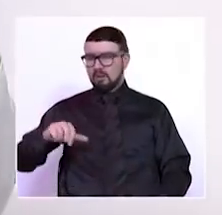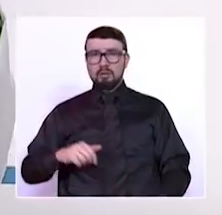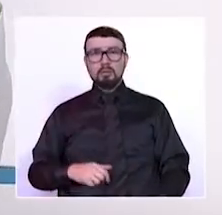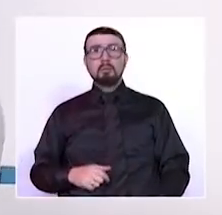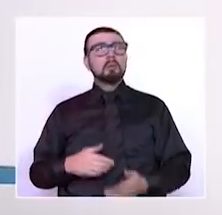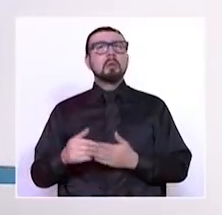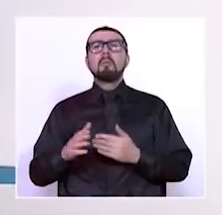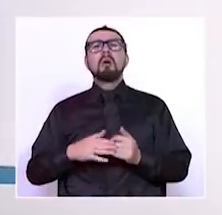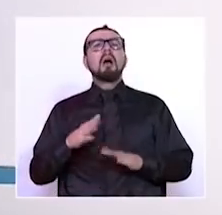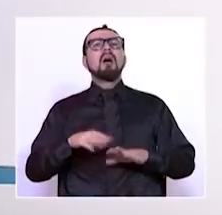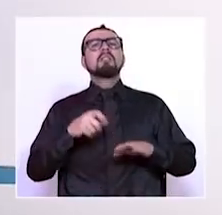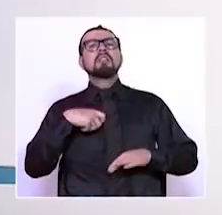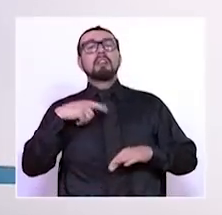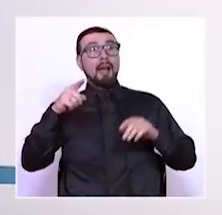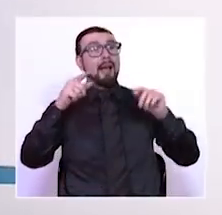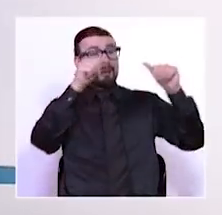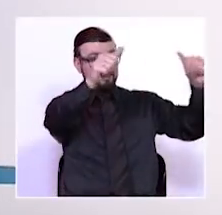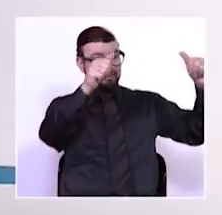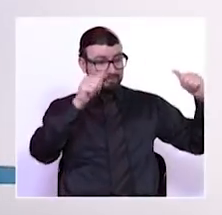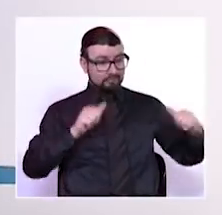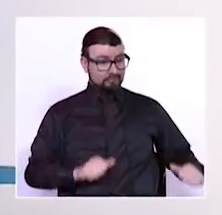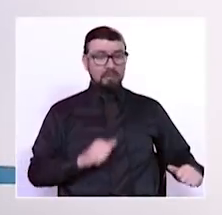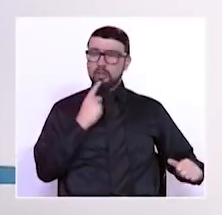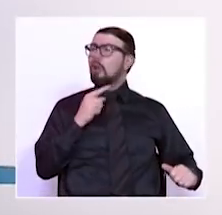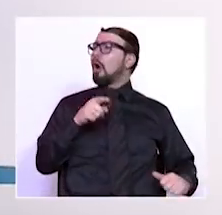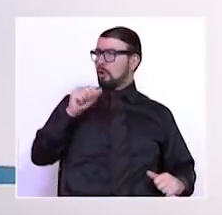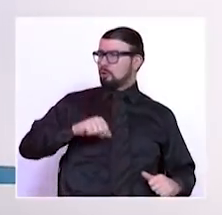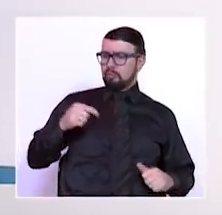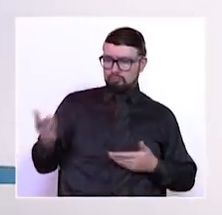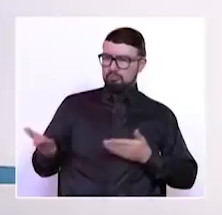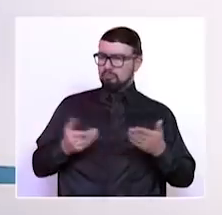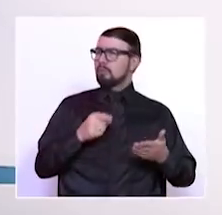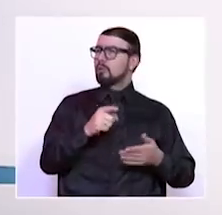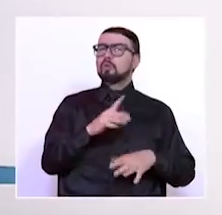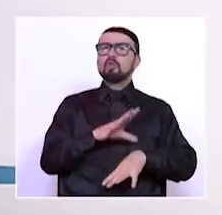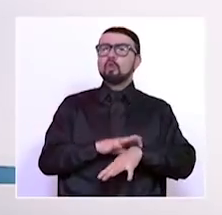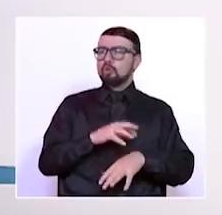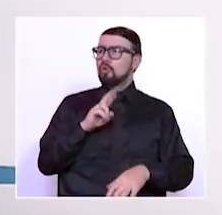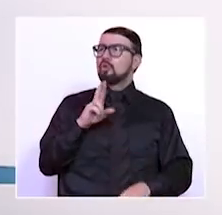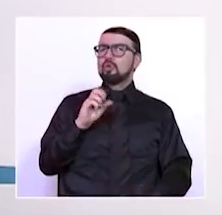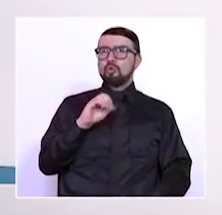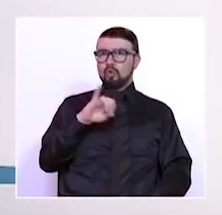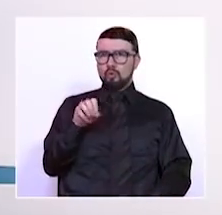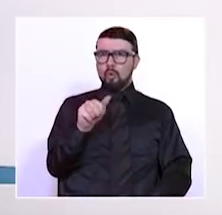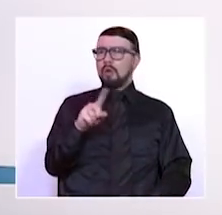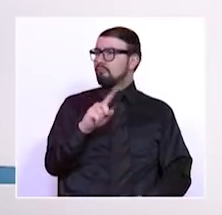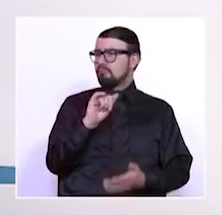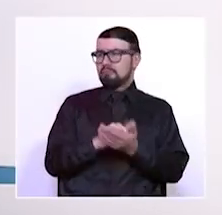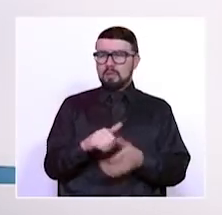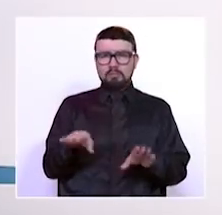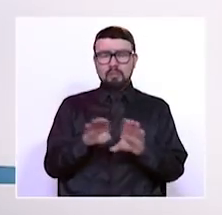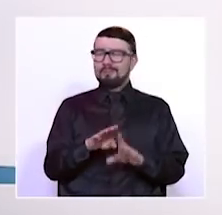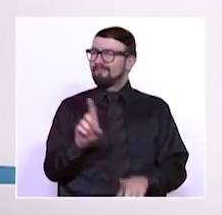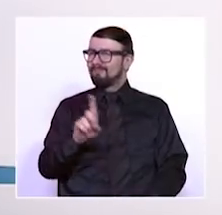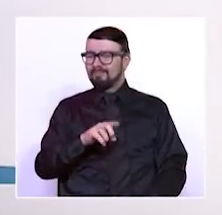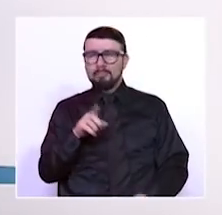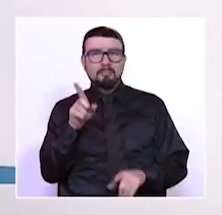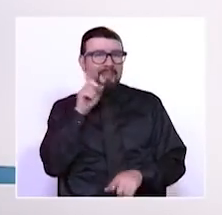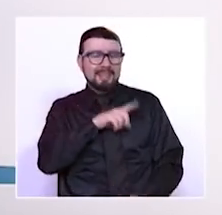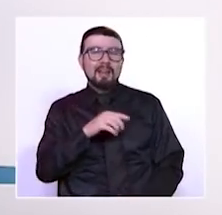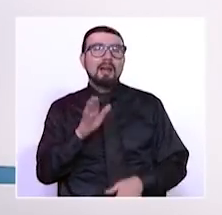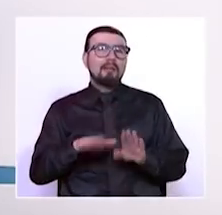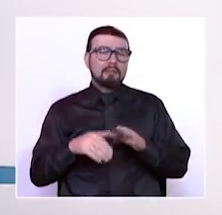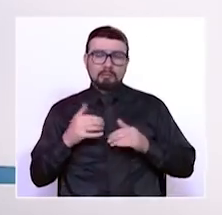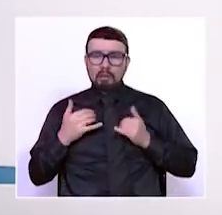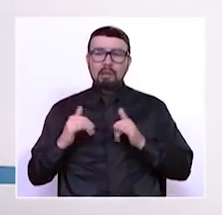pendones nuestros, que a veces tienen los pendones y les dicen que es del doctor Rojas, que es lo mismo y demás, y realmente los están